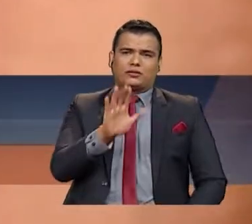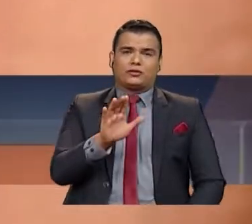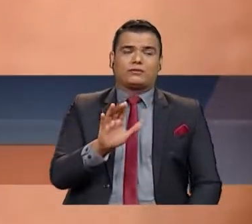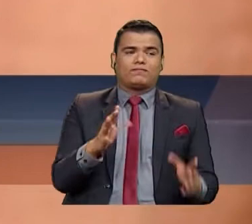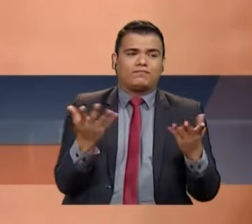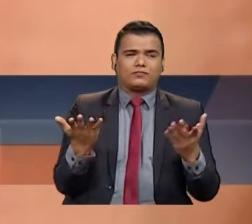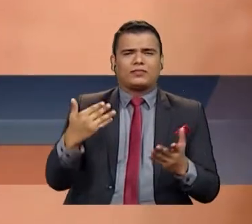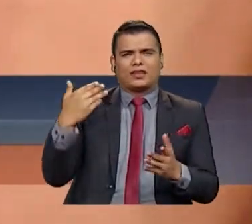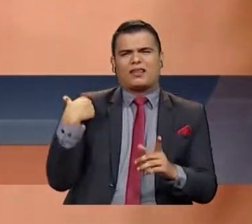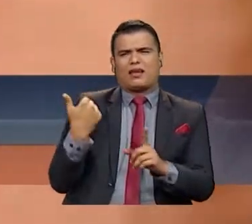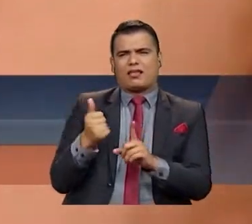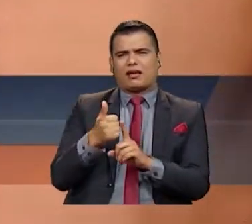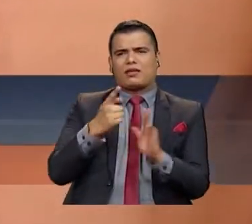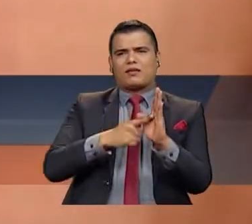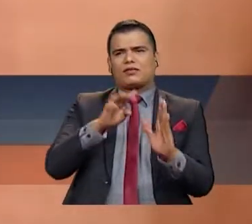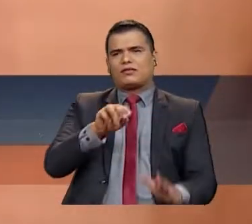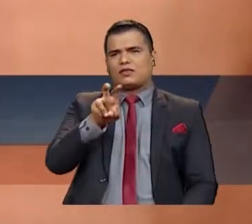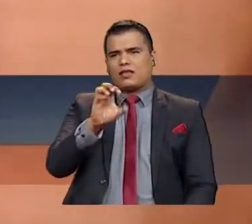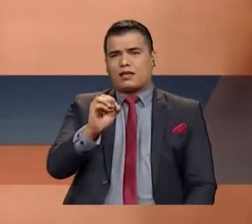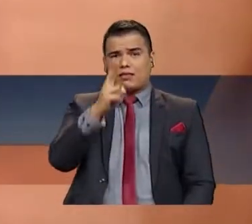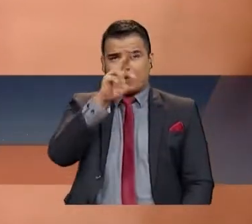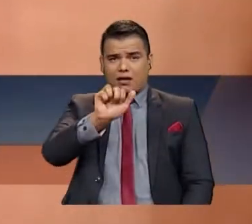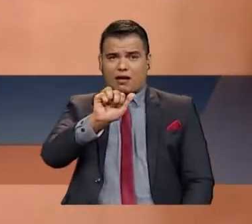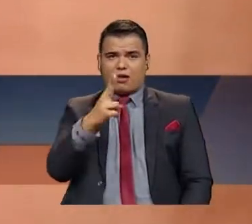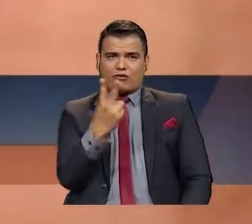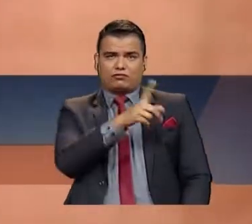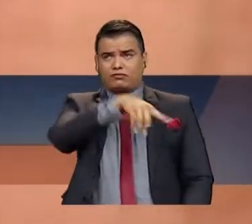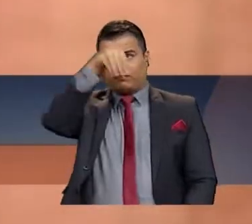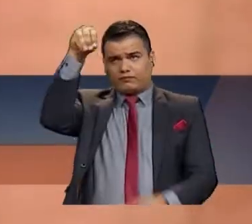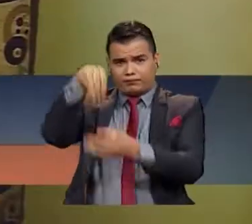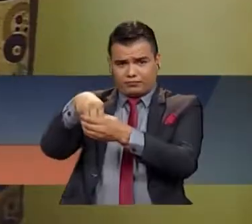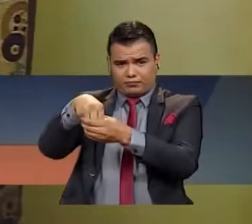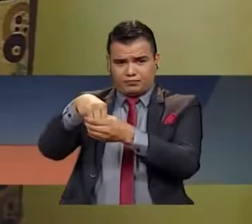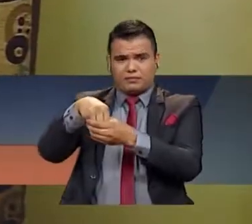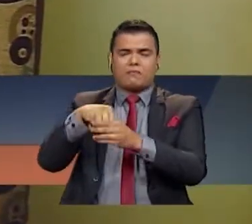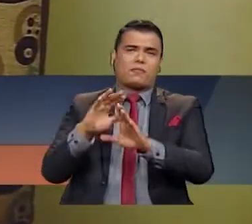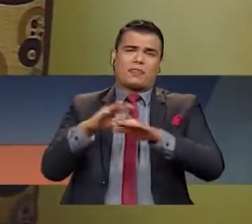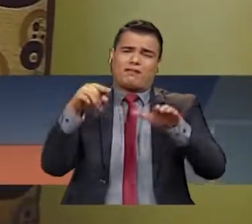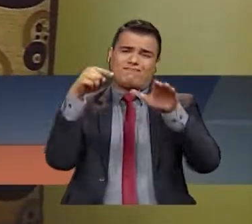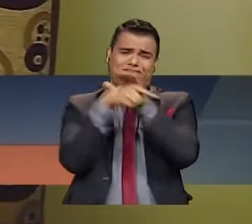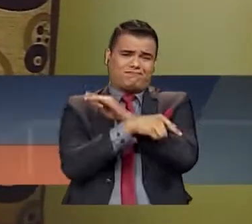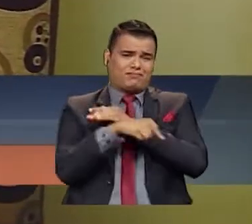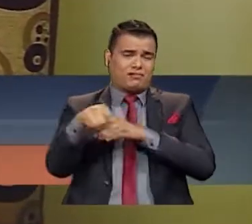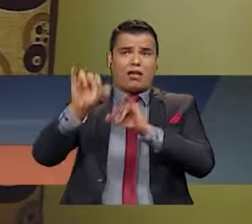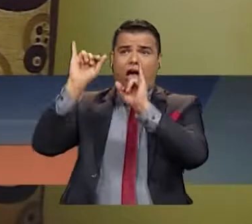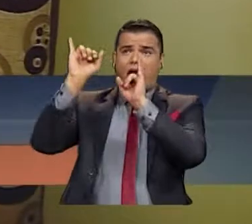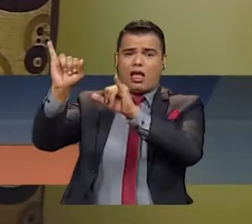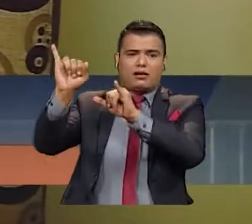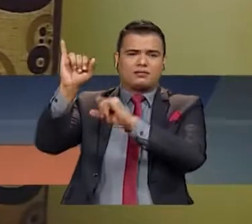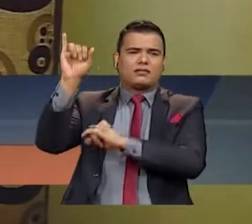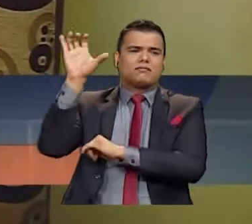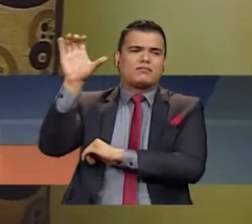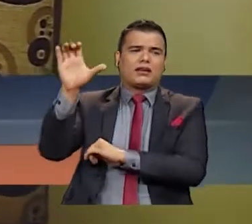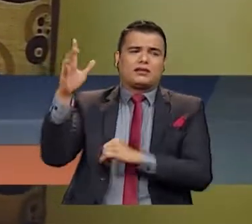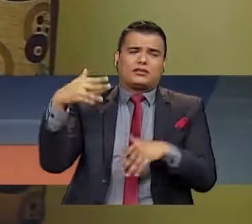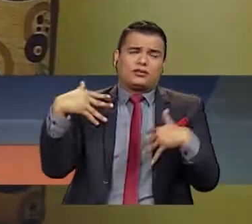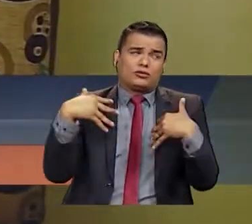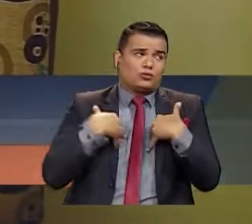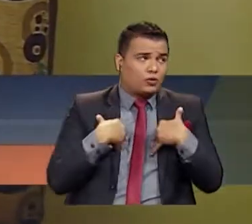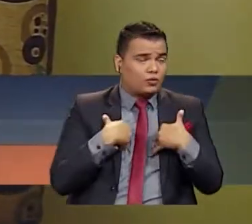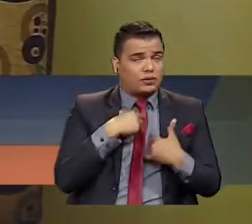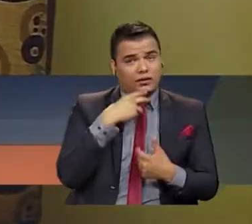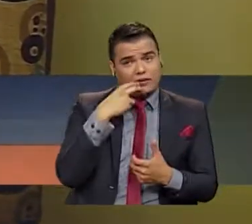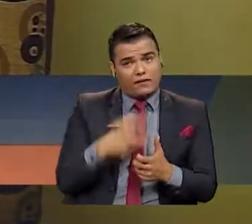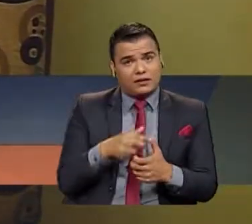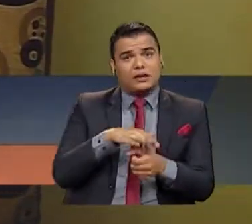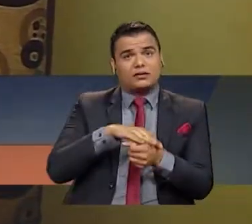en la década de los 70 se llevó a sus 2 hijas, ahora logró huir, pero tuvo que dejarlas en ese país padeciendo la difícil